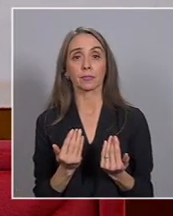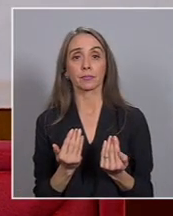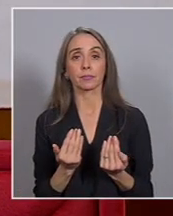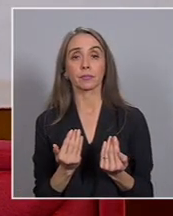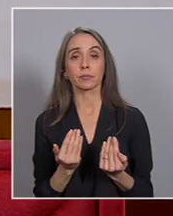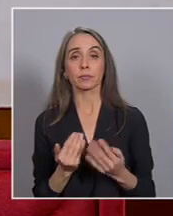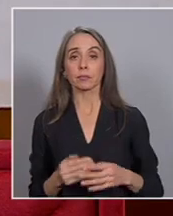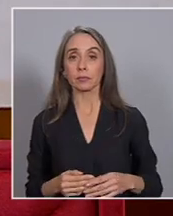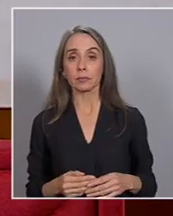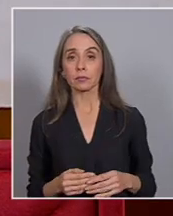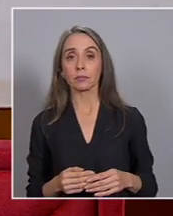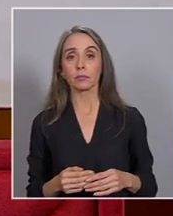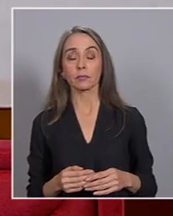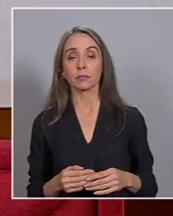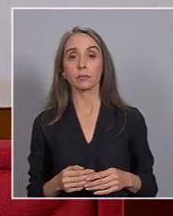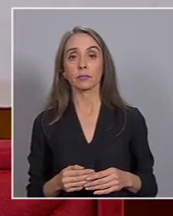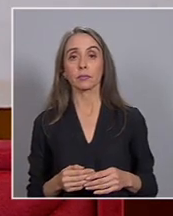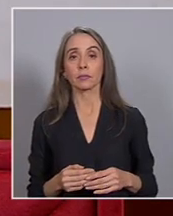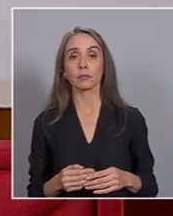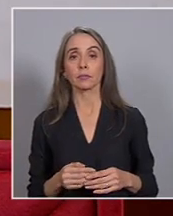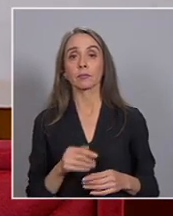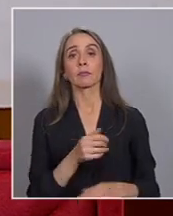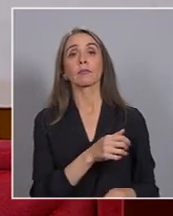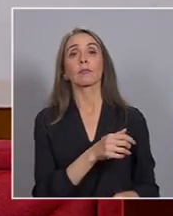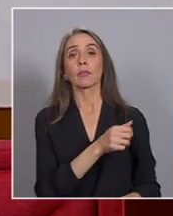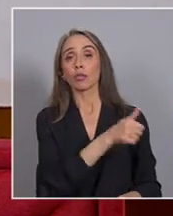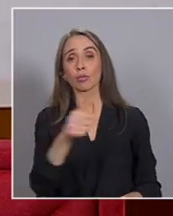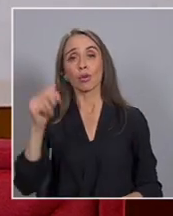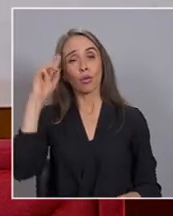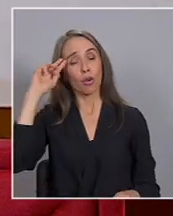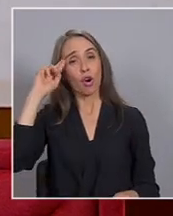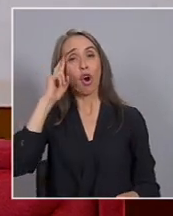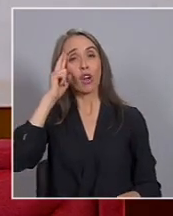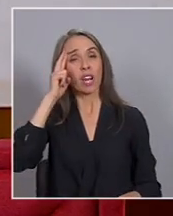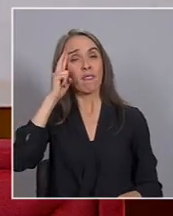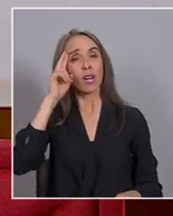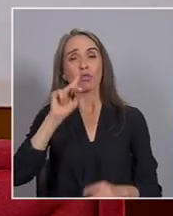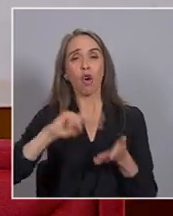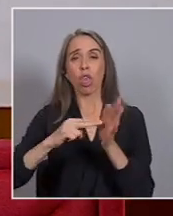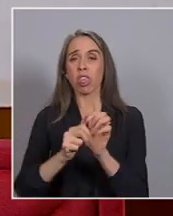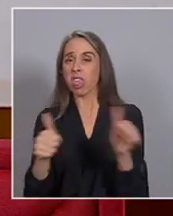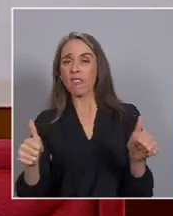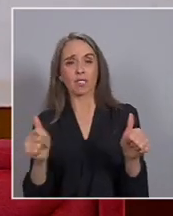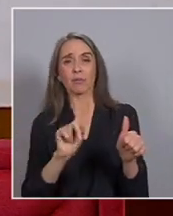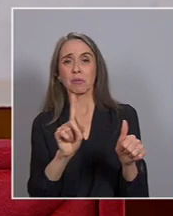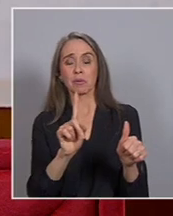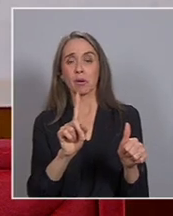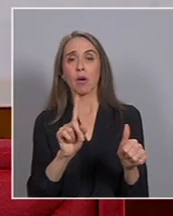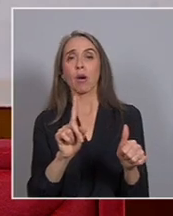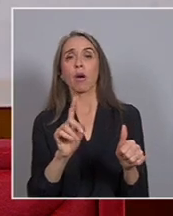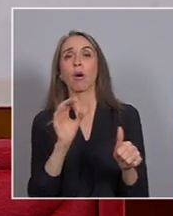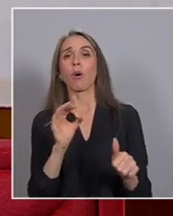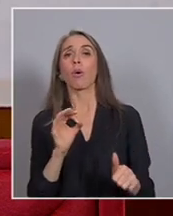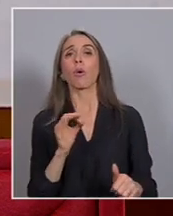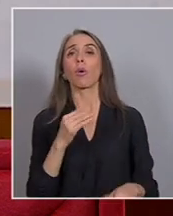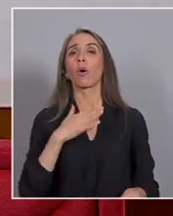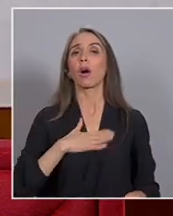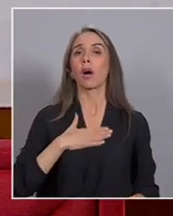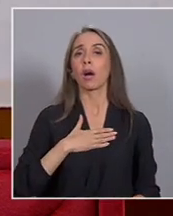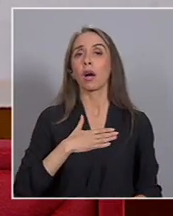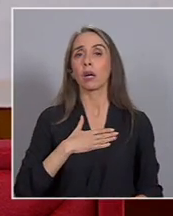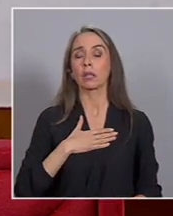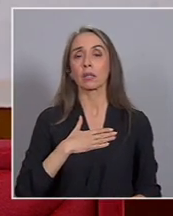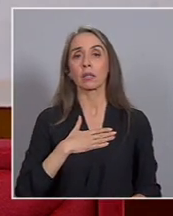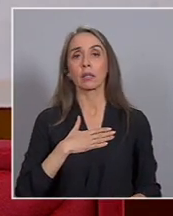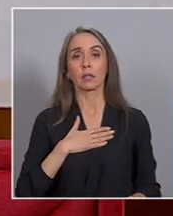que en esto reflexionemos sin divisiones, sin pretensiones